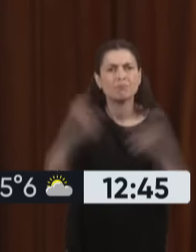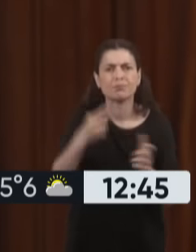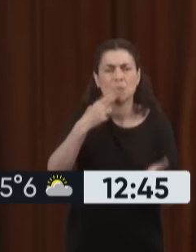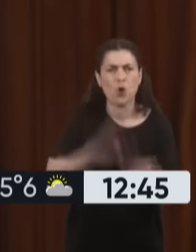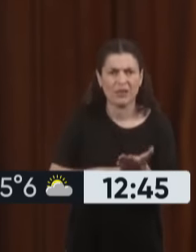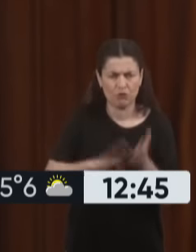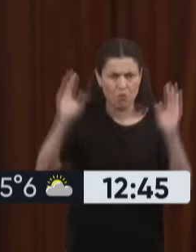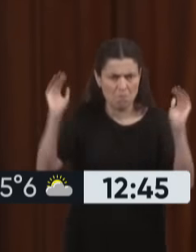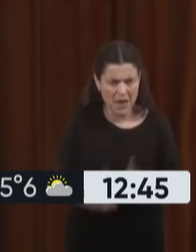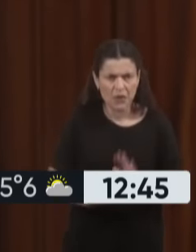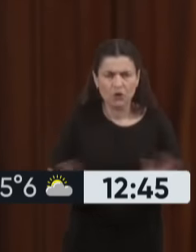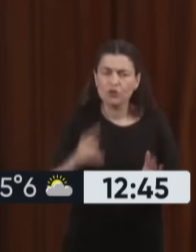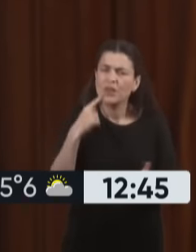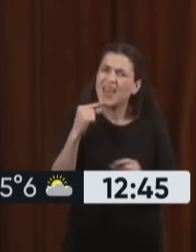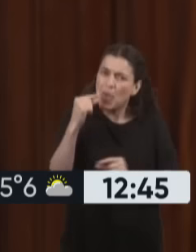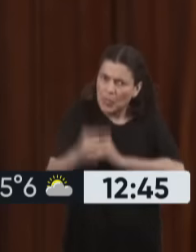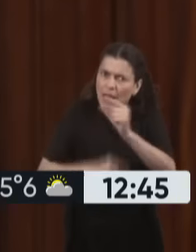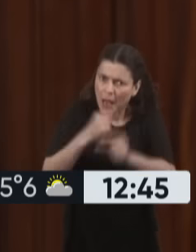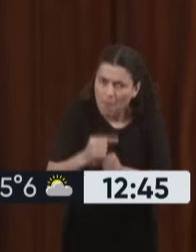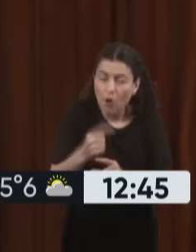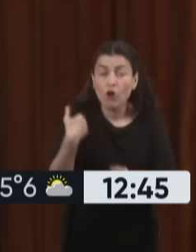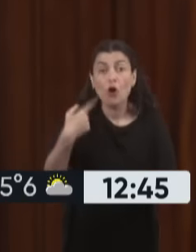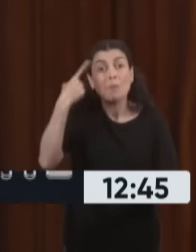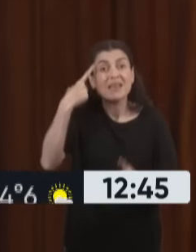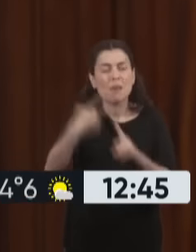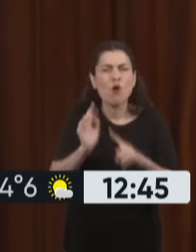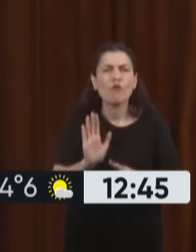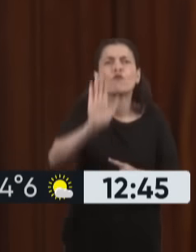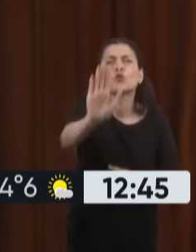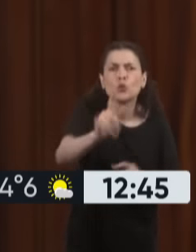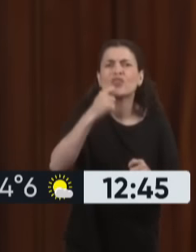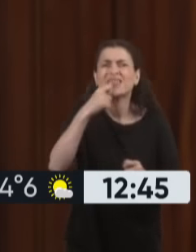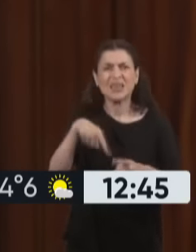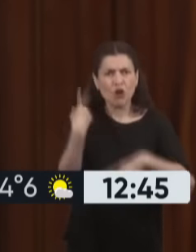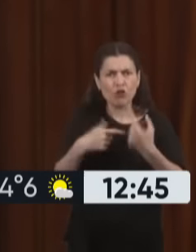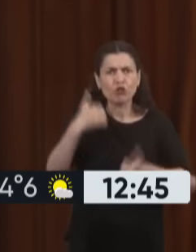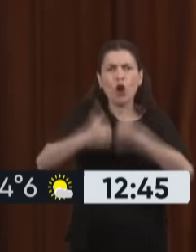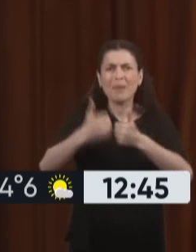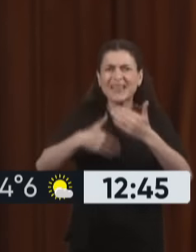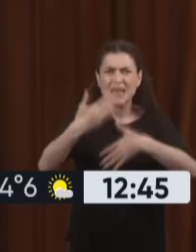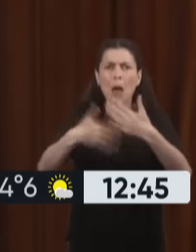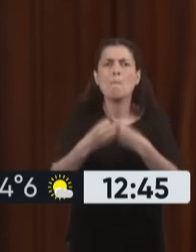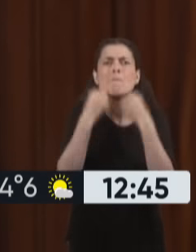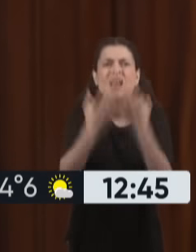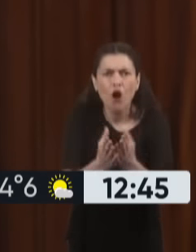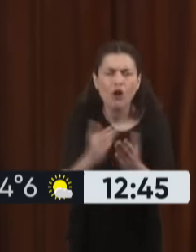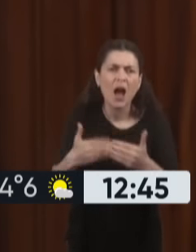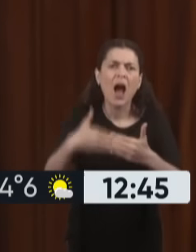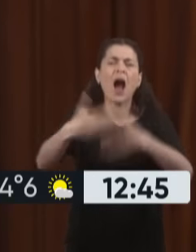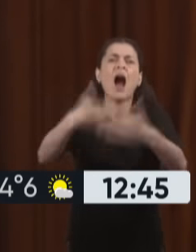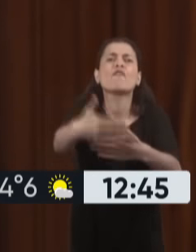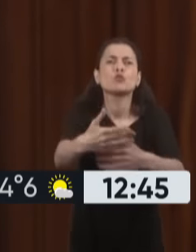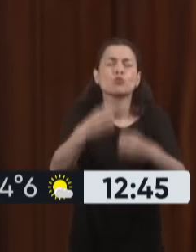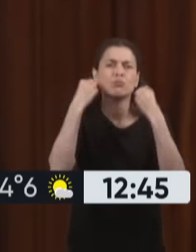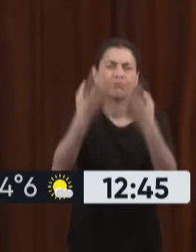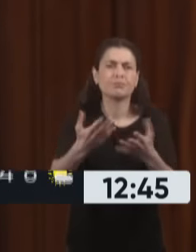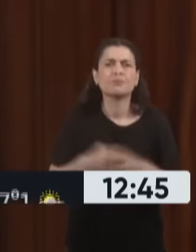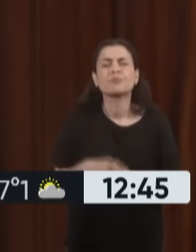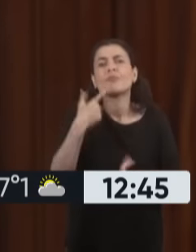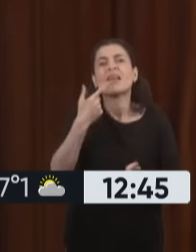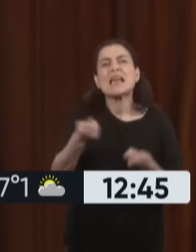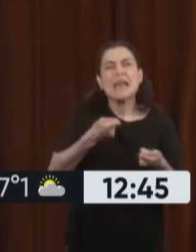recién empezando. Imaginen de lo que somos capaces si mejoramos nuestra competitividad. La lista de curros, kioscos y